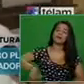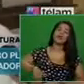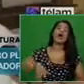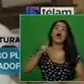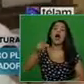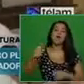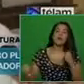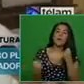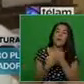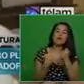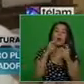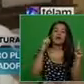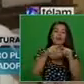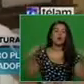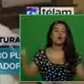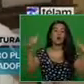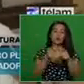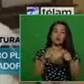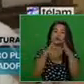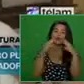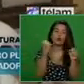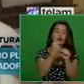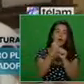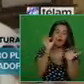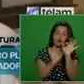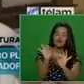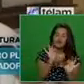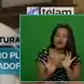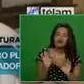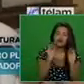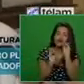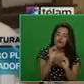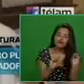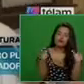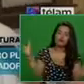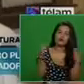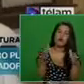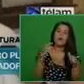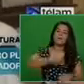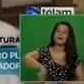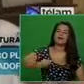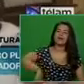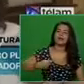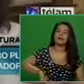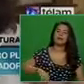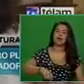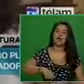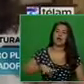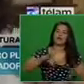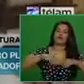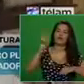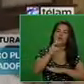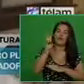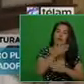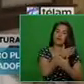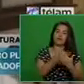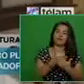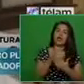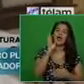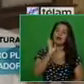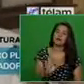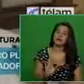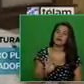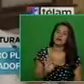en este ejercicio de reuniones y de trabajos técnicos a la presidencia pro tempore que tiene Venezuela en este momento, y esto es lo que